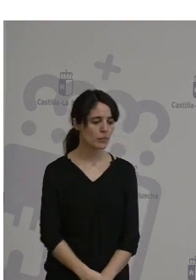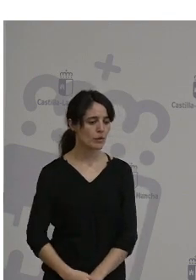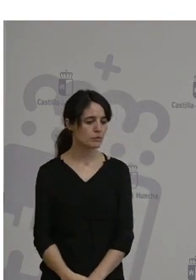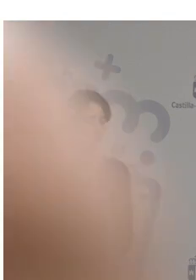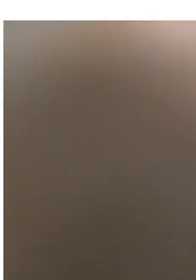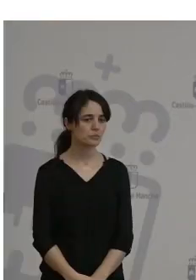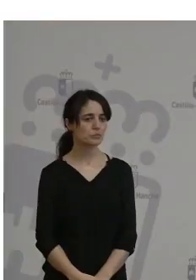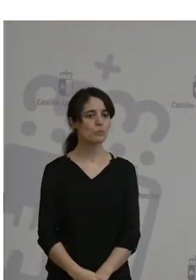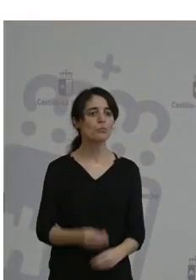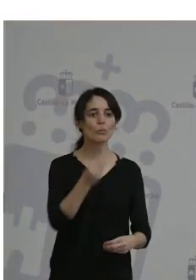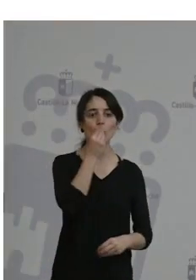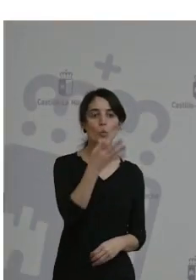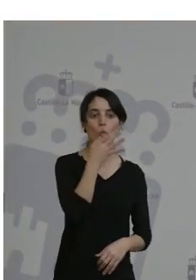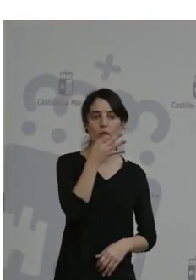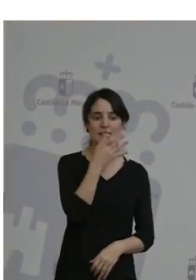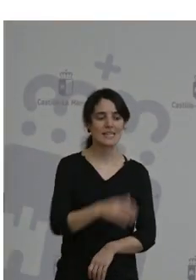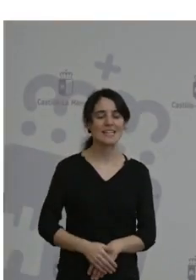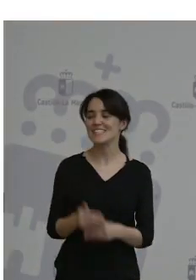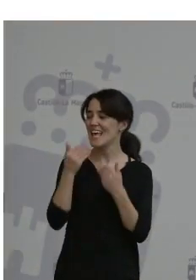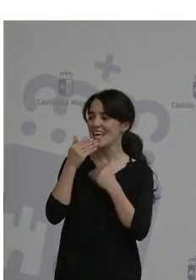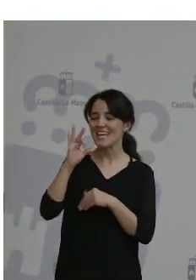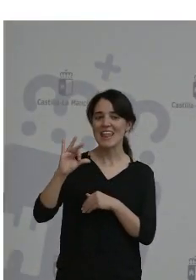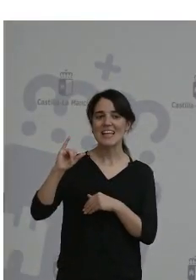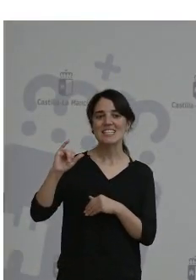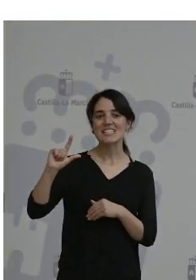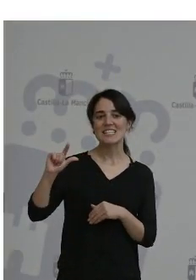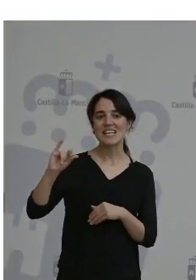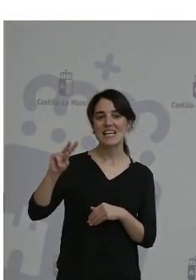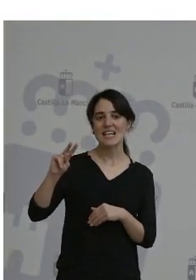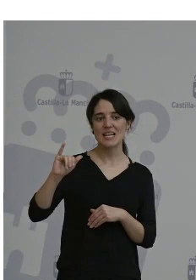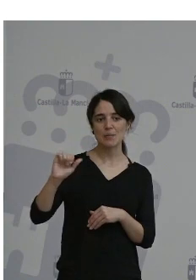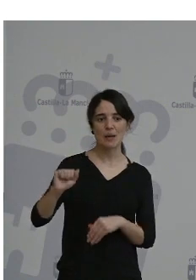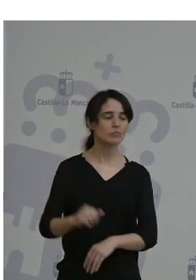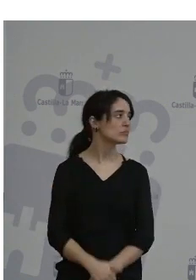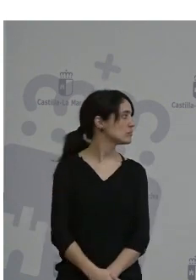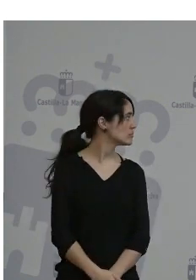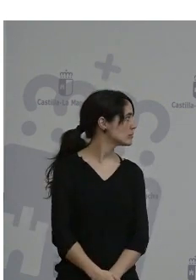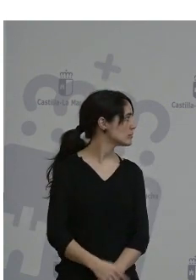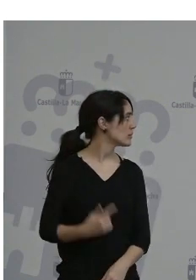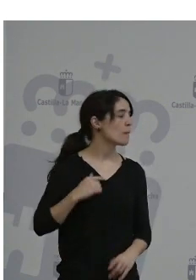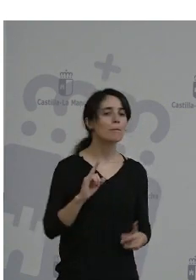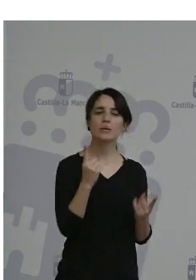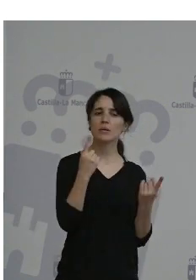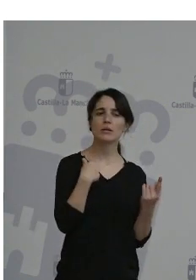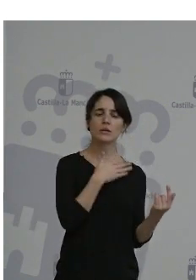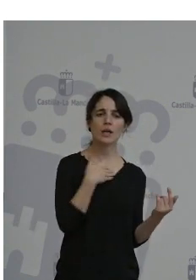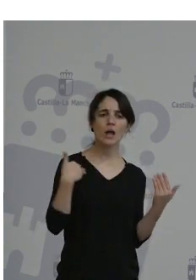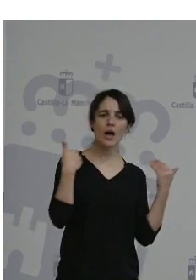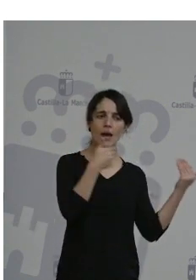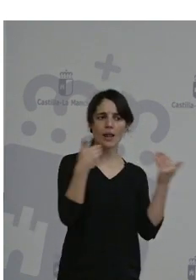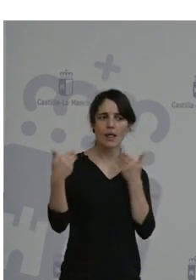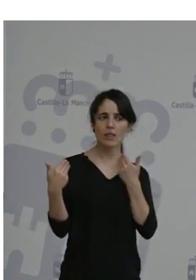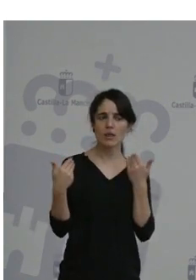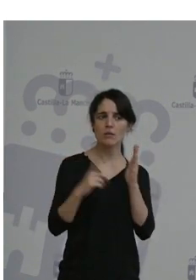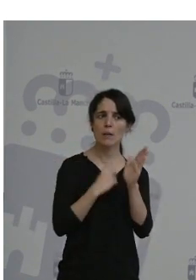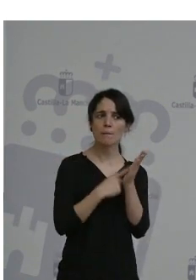Buenas tardes. Gracias, Silvia. Bueno, quiero agradecer en primer lugar a Plena Inclusión